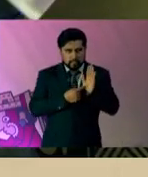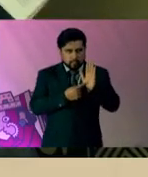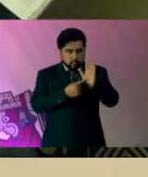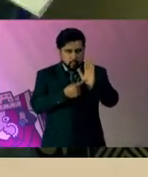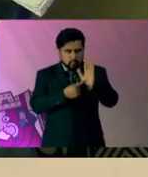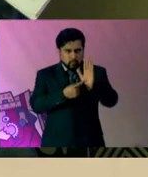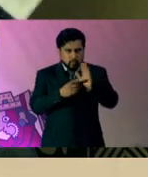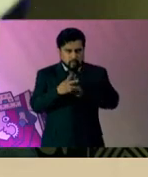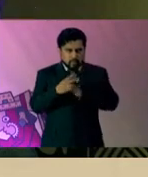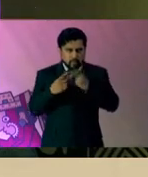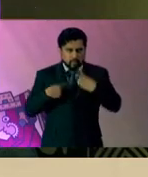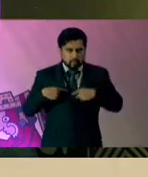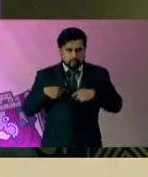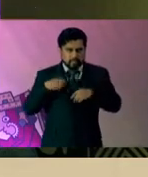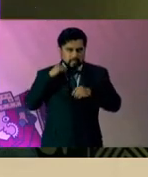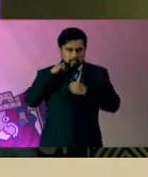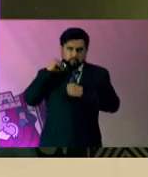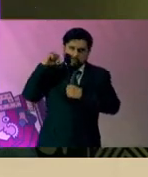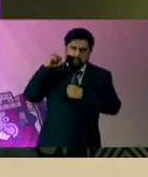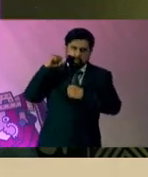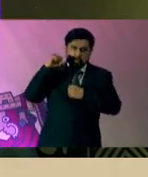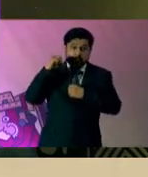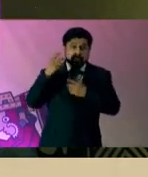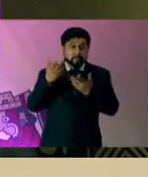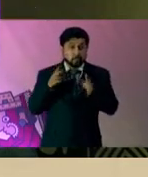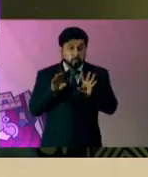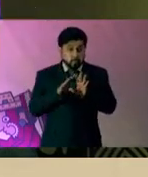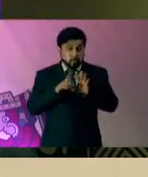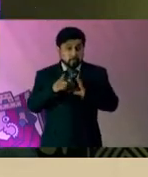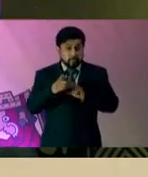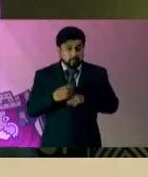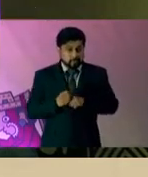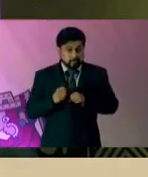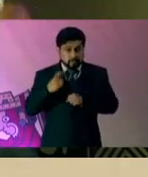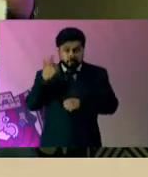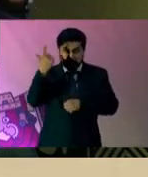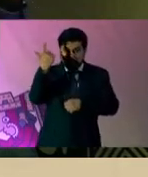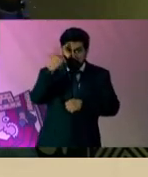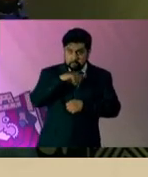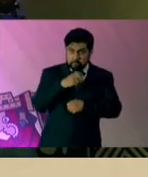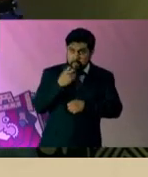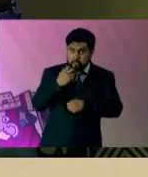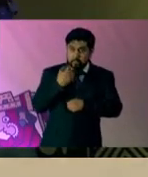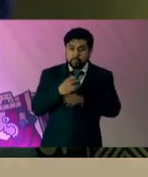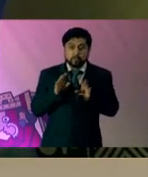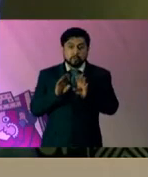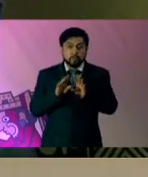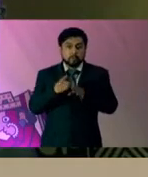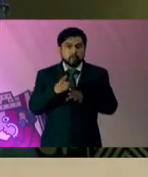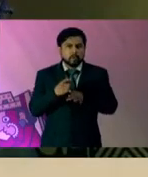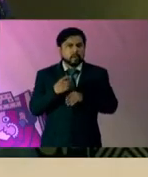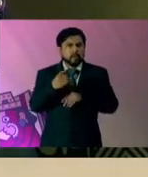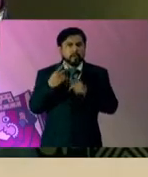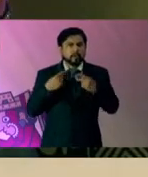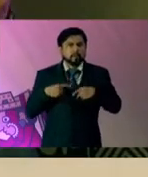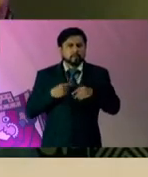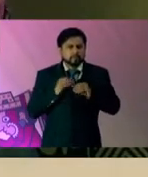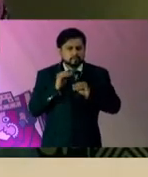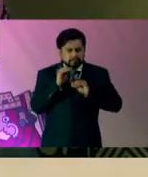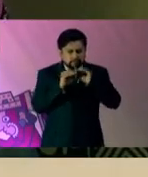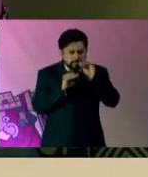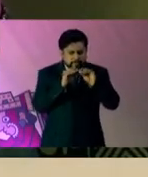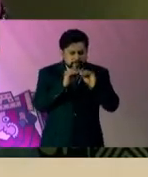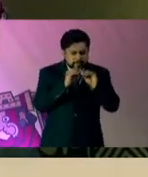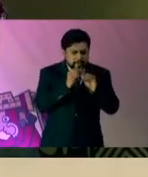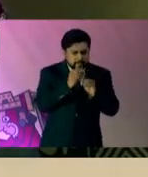colgados este muy fuerte muy muy fuerte y el él lo hacía con un extremo cuidado no